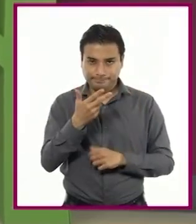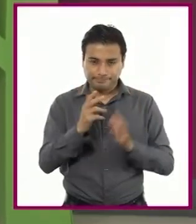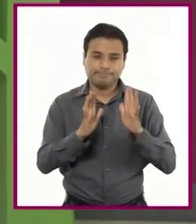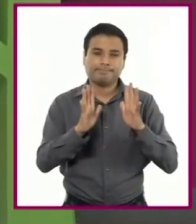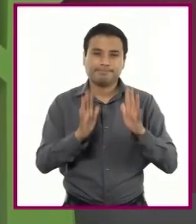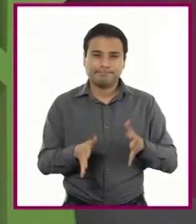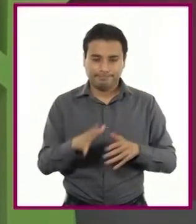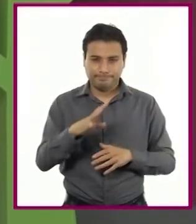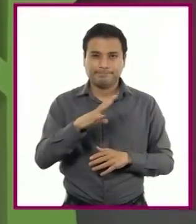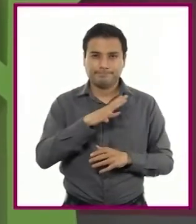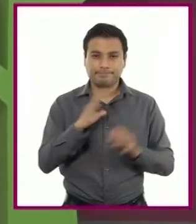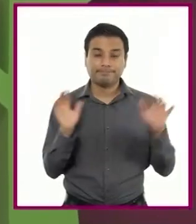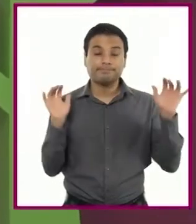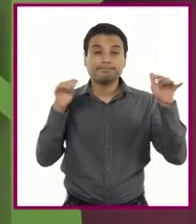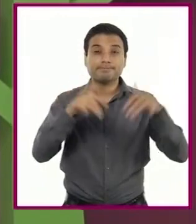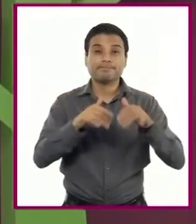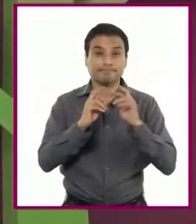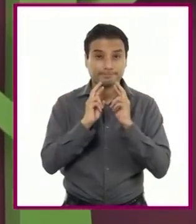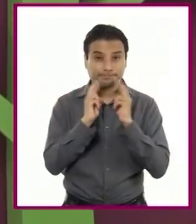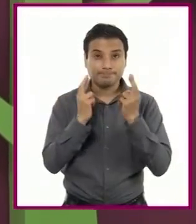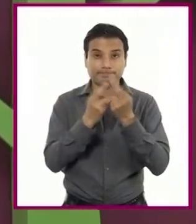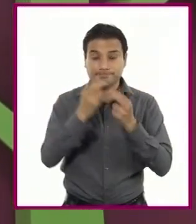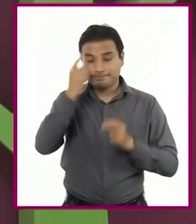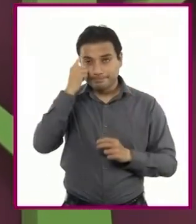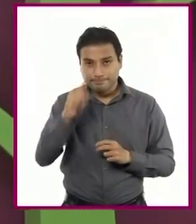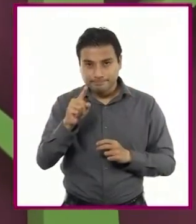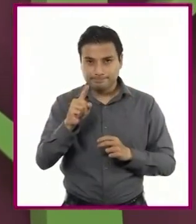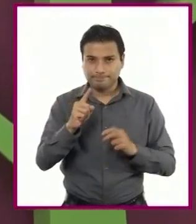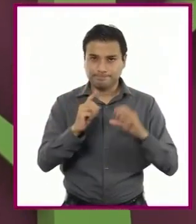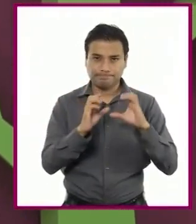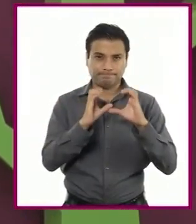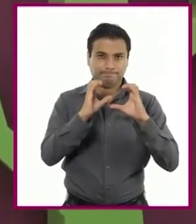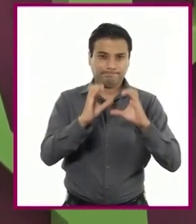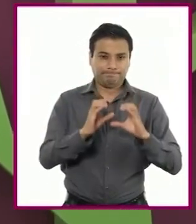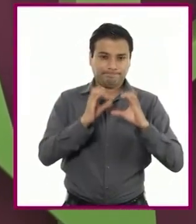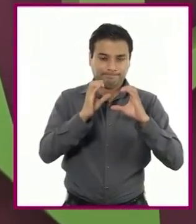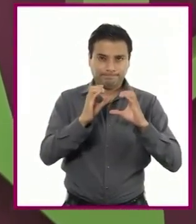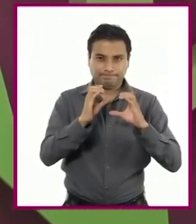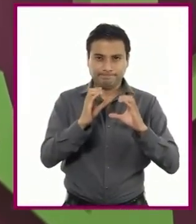la Convención sobre la Prevención y Sanción